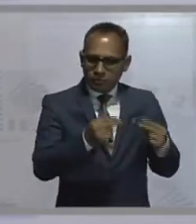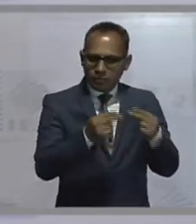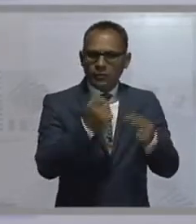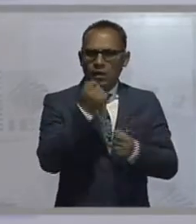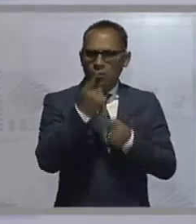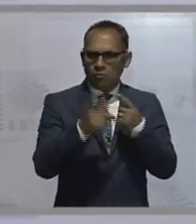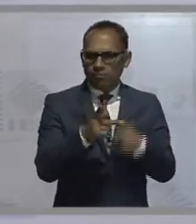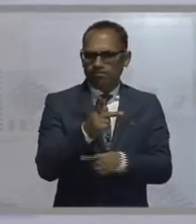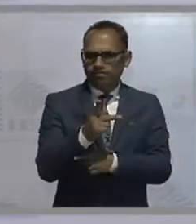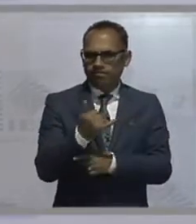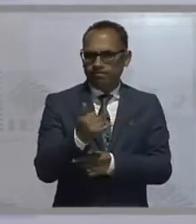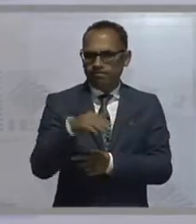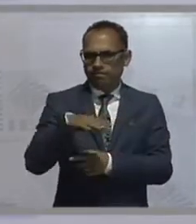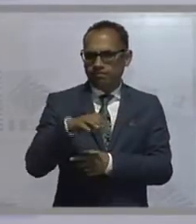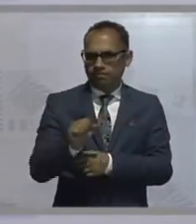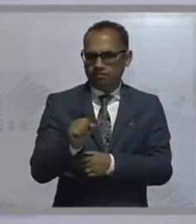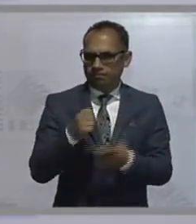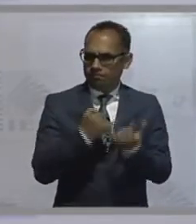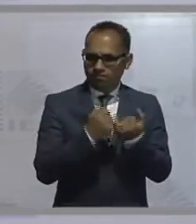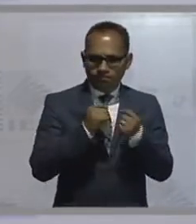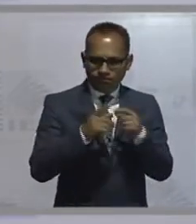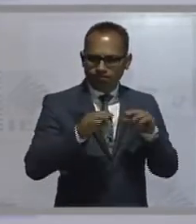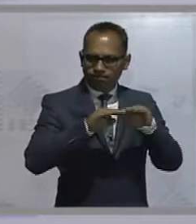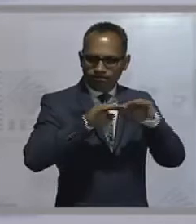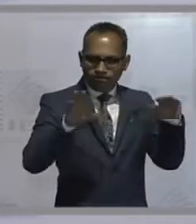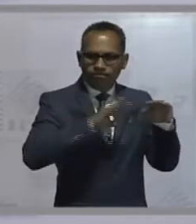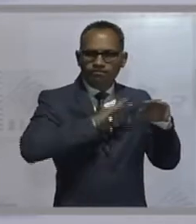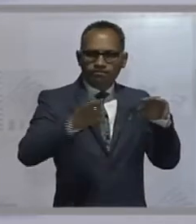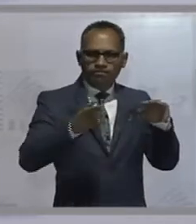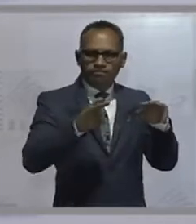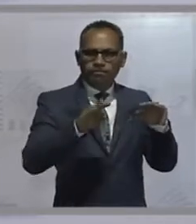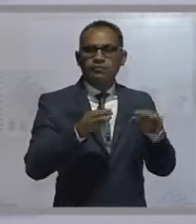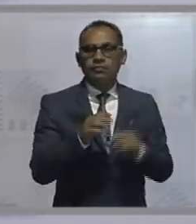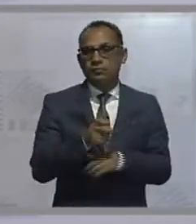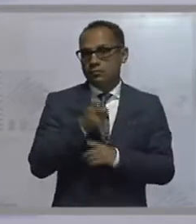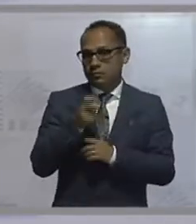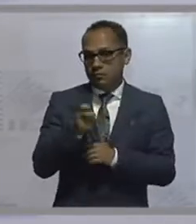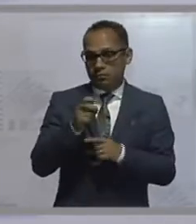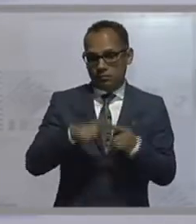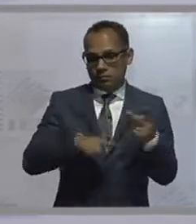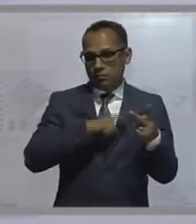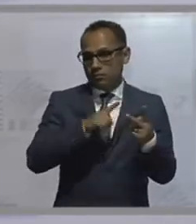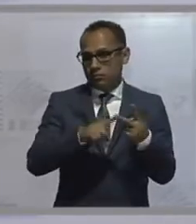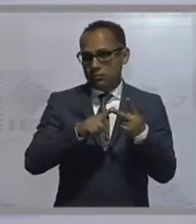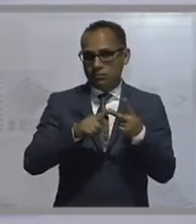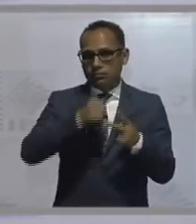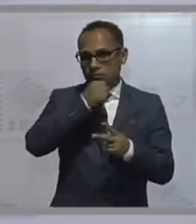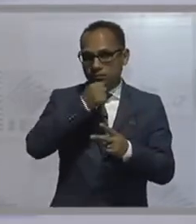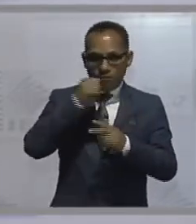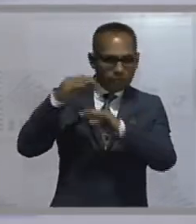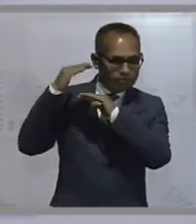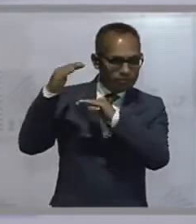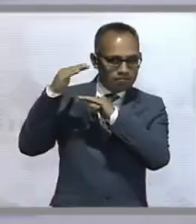y también a diferentes sectores a los adultos mayores dónde se va